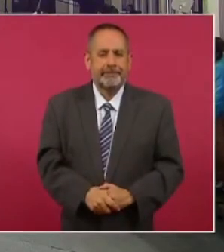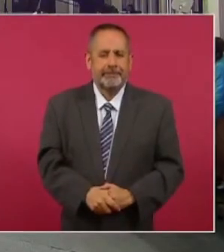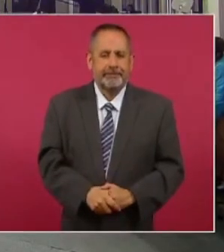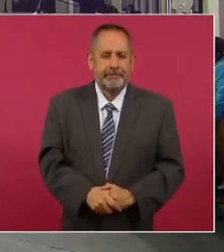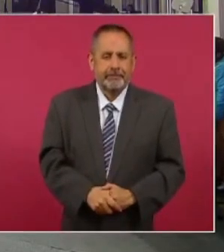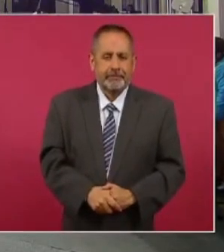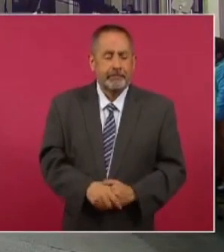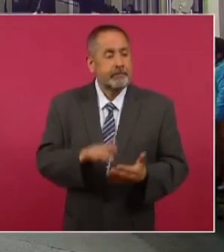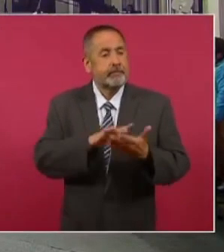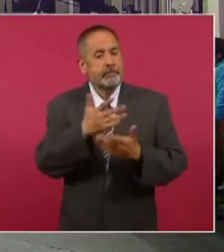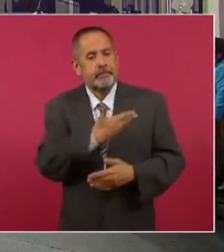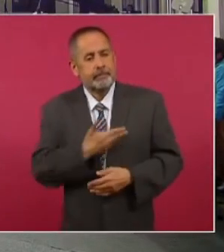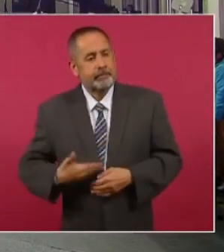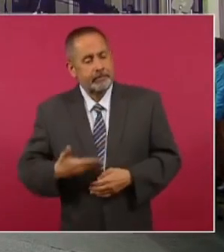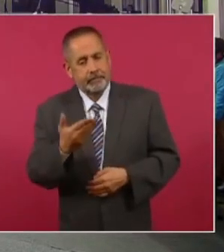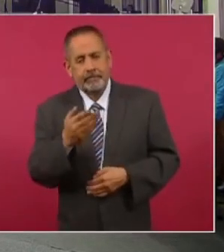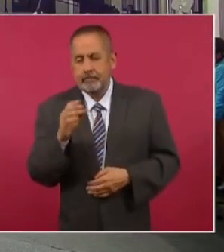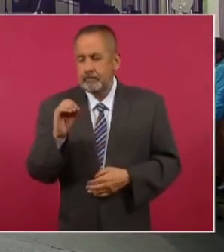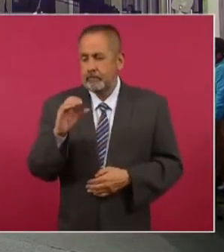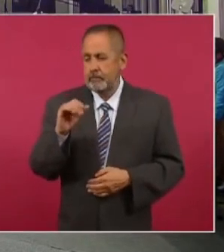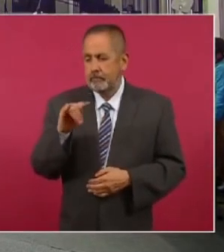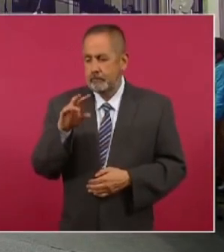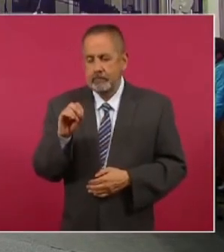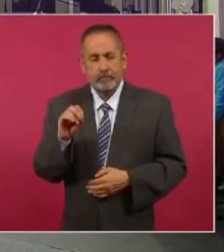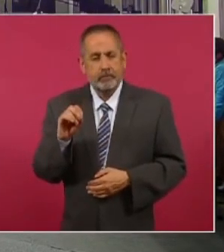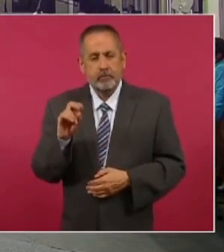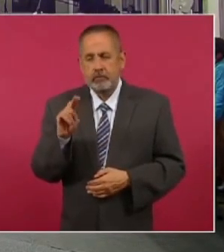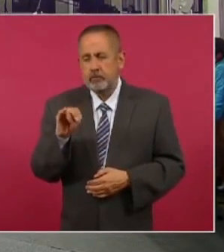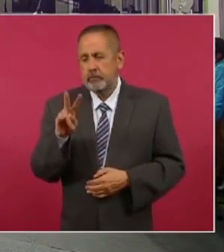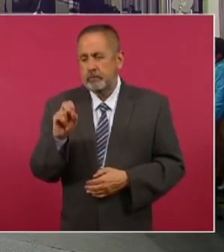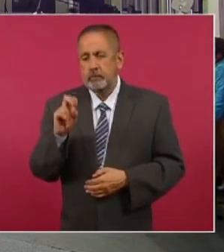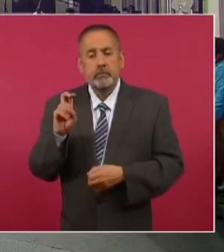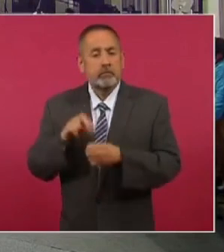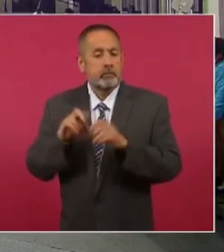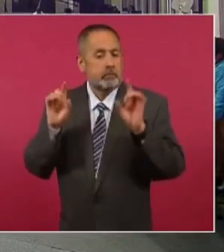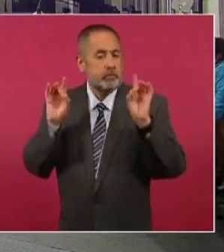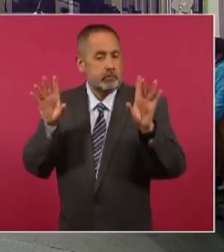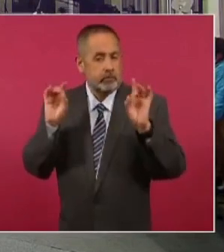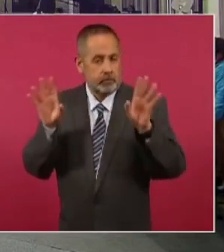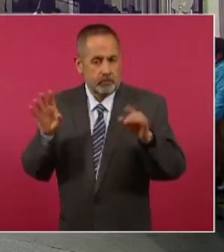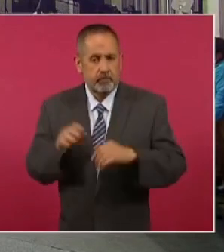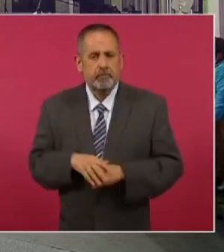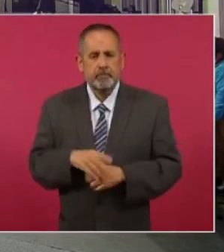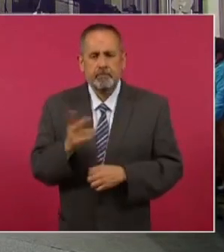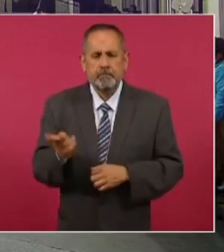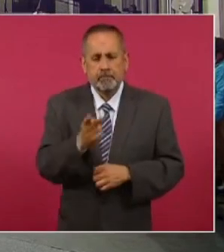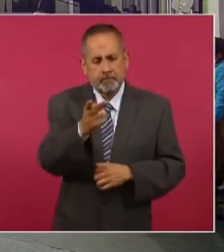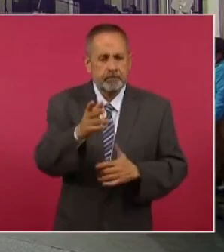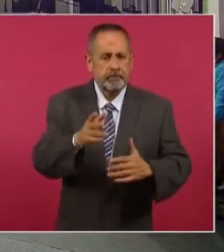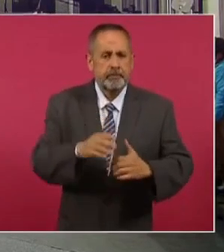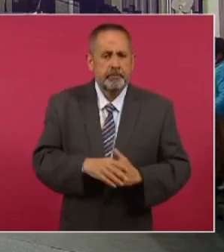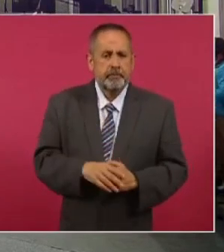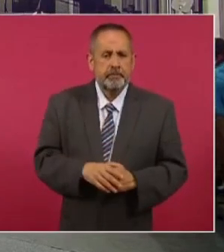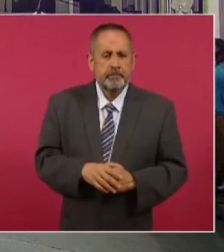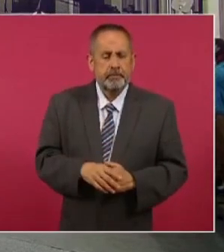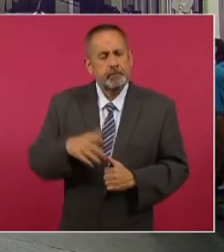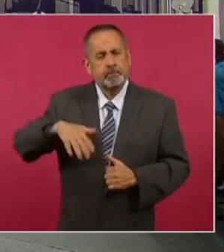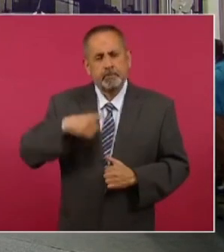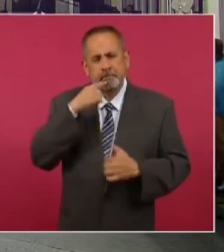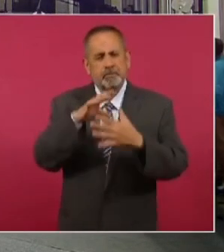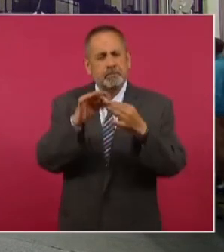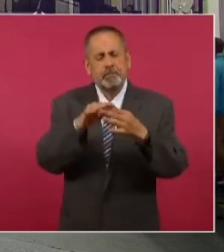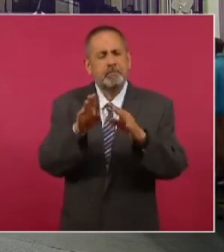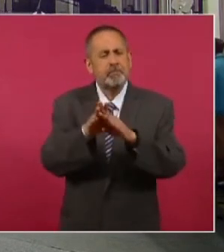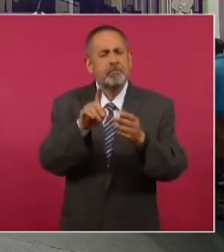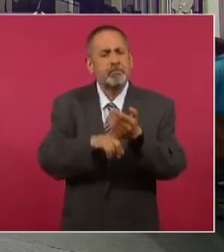señor presidente Octavio Valdés de Univisión 34 Los Ángeles para hablar en gran parte de lo que usted está mencionando esta